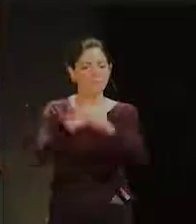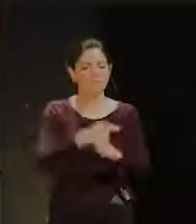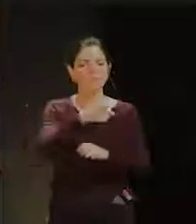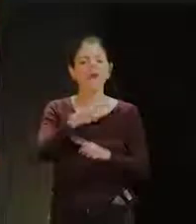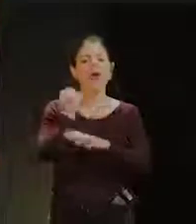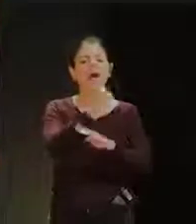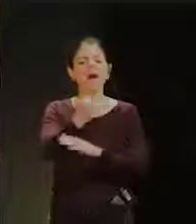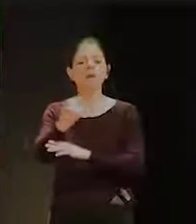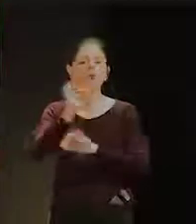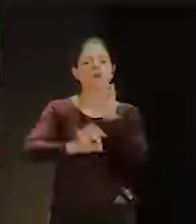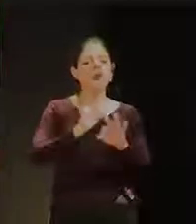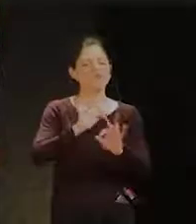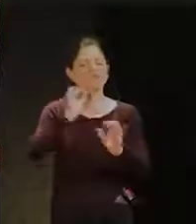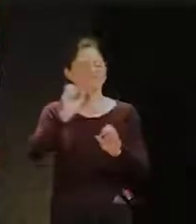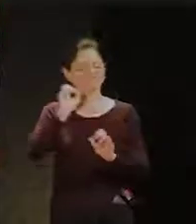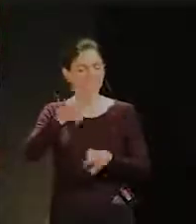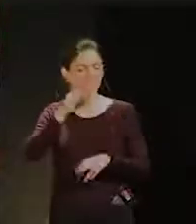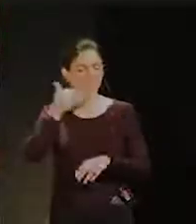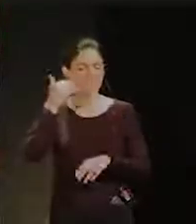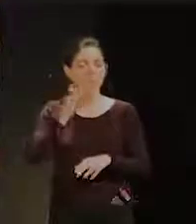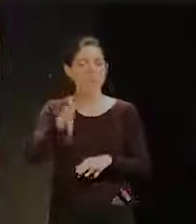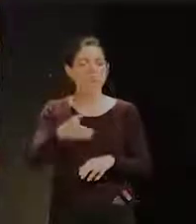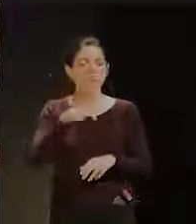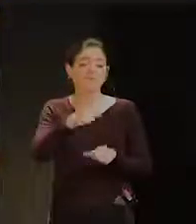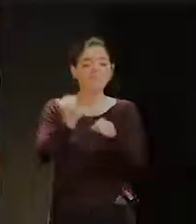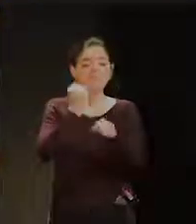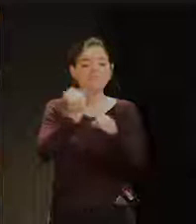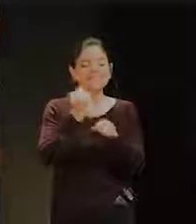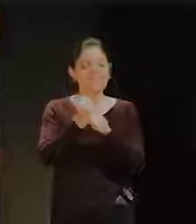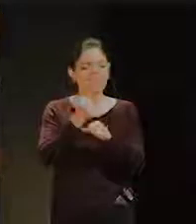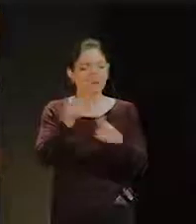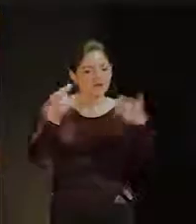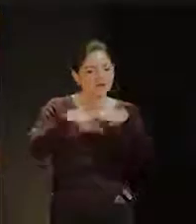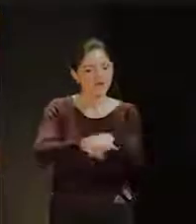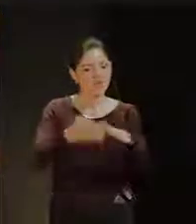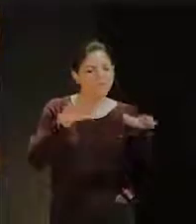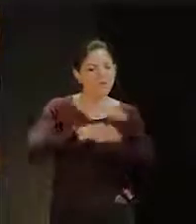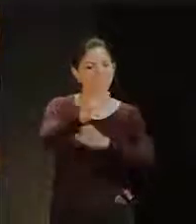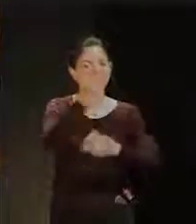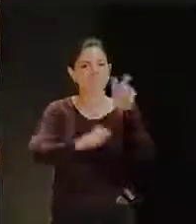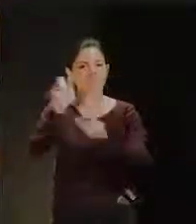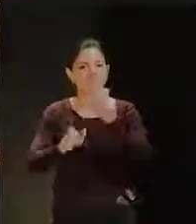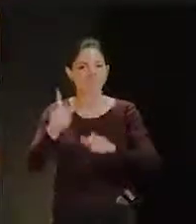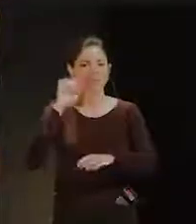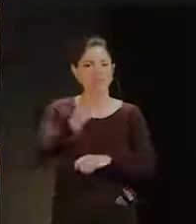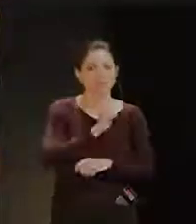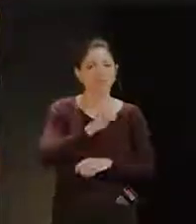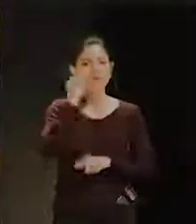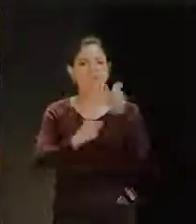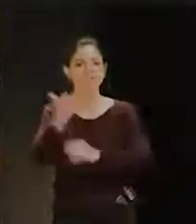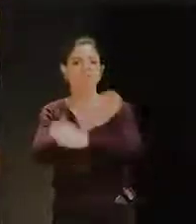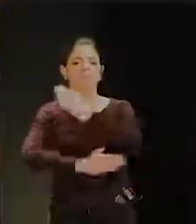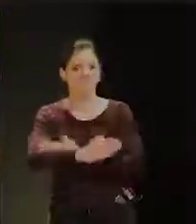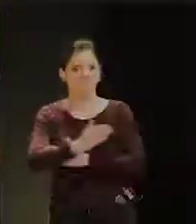apoyando organizaciones sin ánimo de lucro para hacer que su trabajo sea más inclusivo y accesible para las personas sordas y las personas